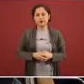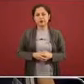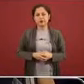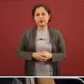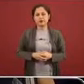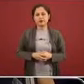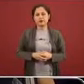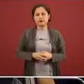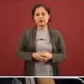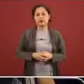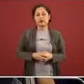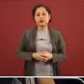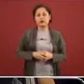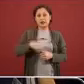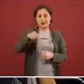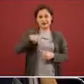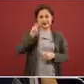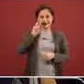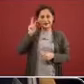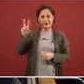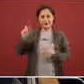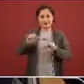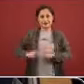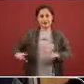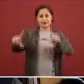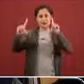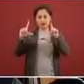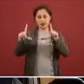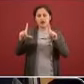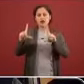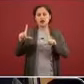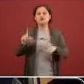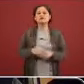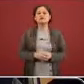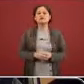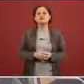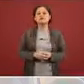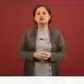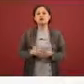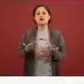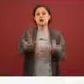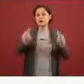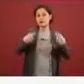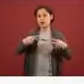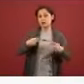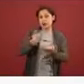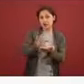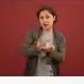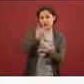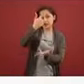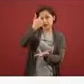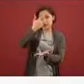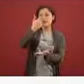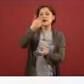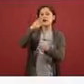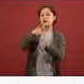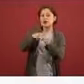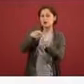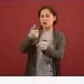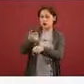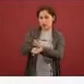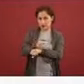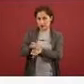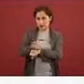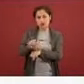Aquí lo que vemos, y nos interesa siempre destacarlo, es la distribución de casos graves que están en las barras amarillas con